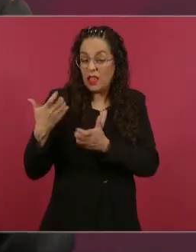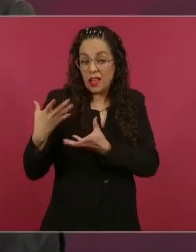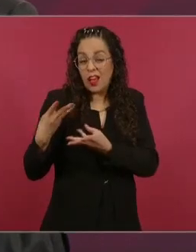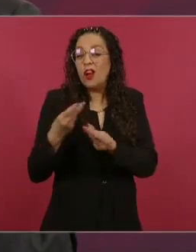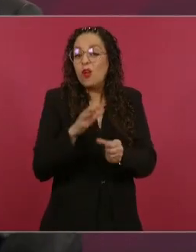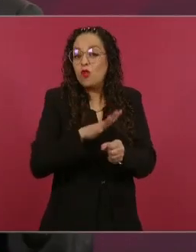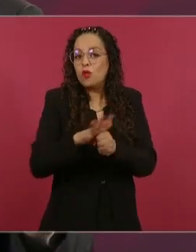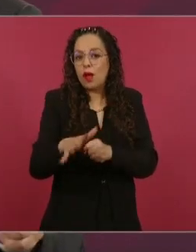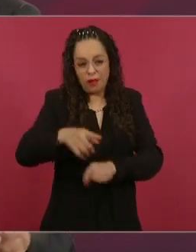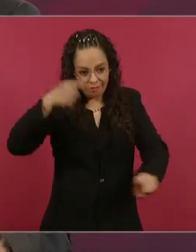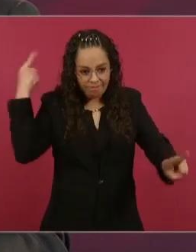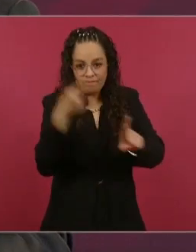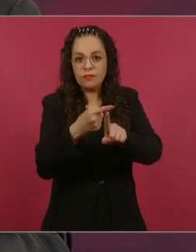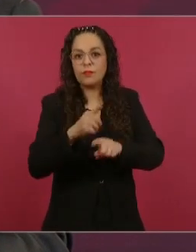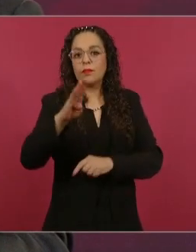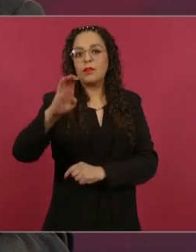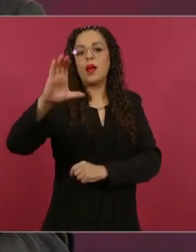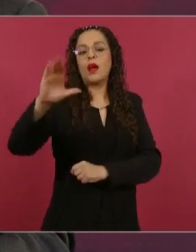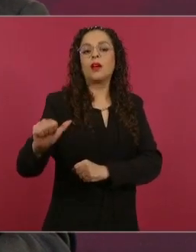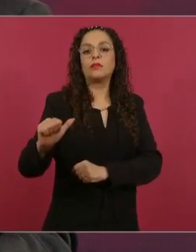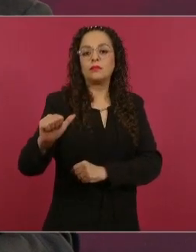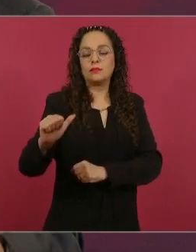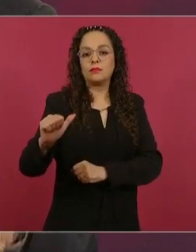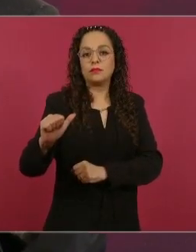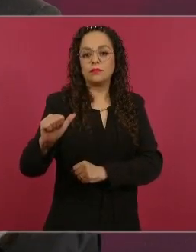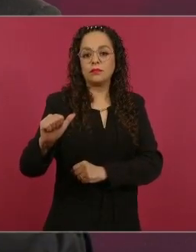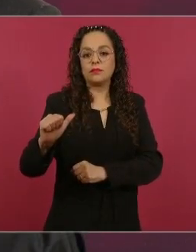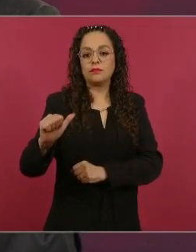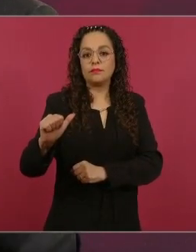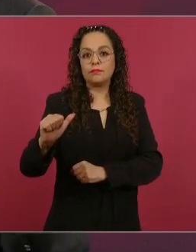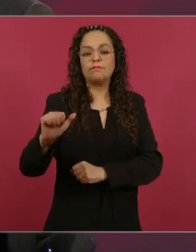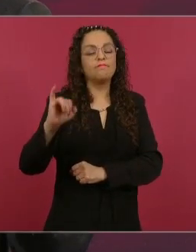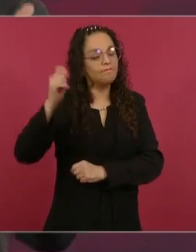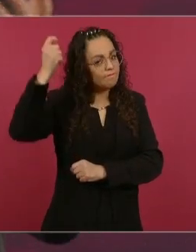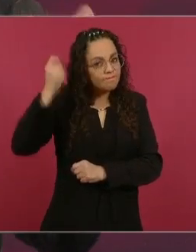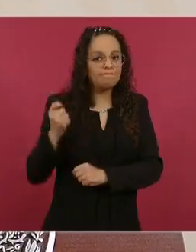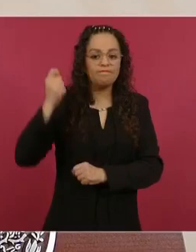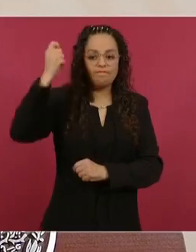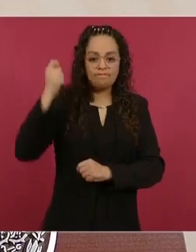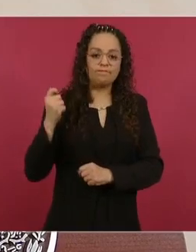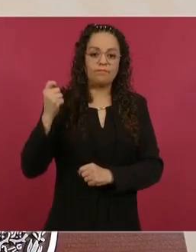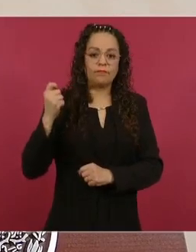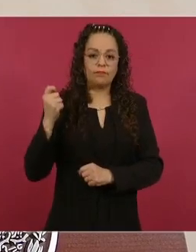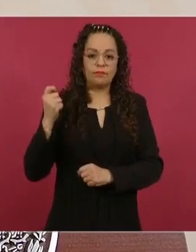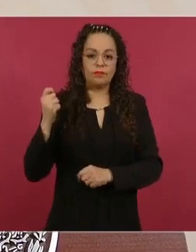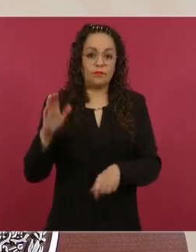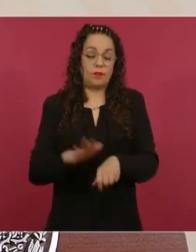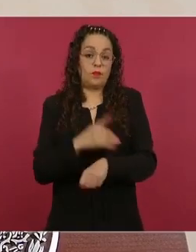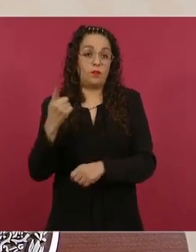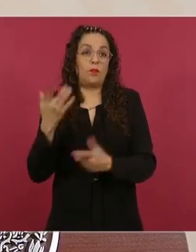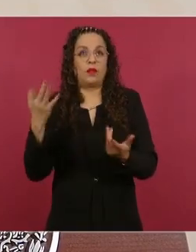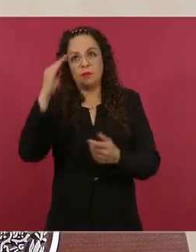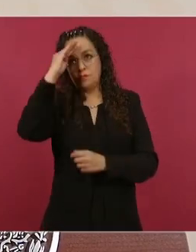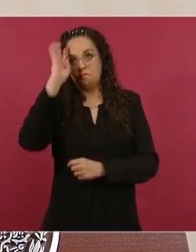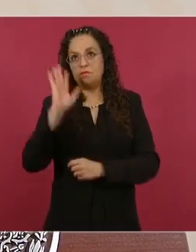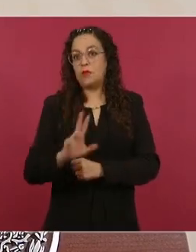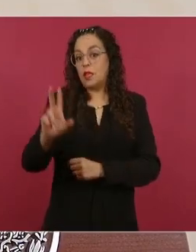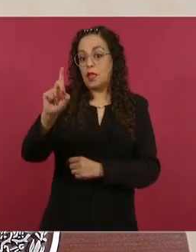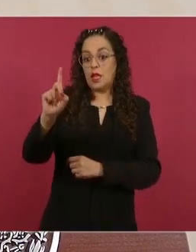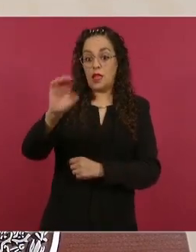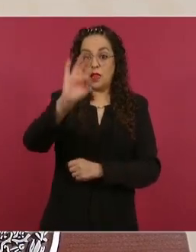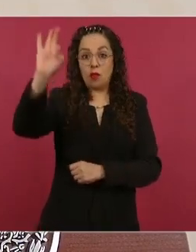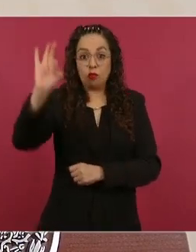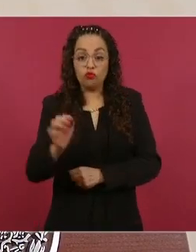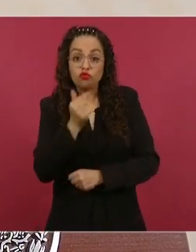se están otorgando becas para un 30% de